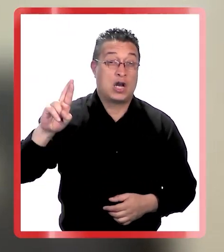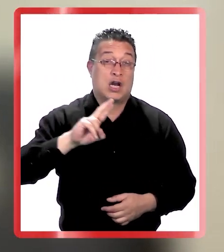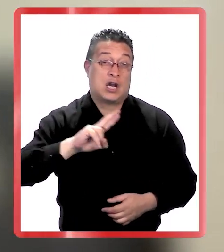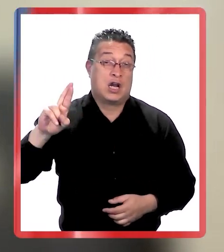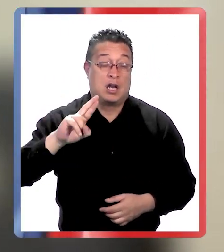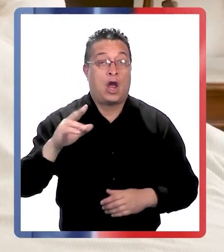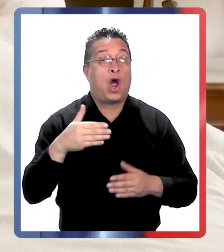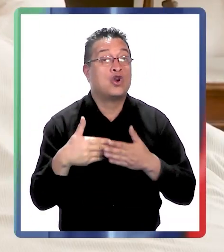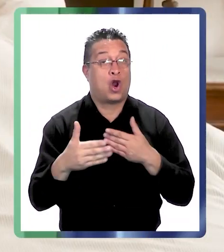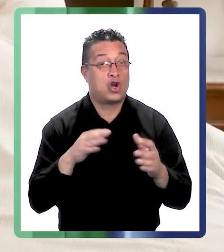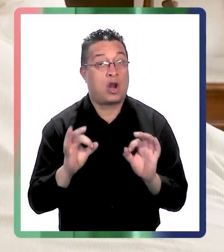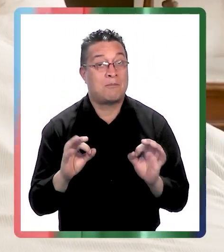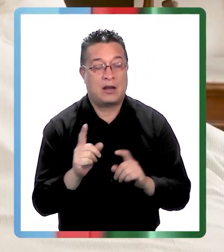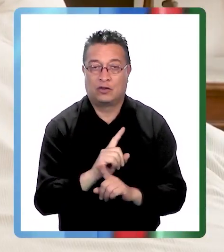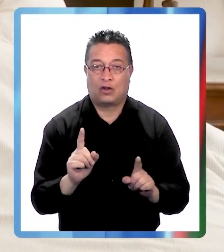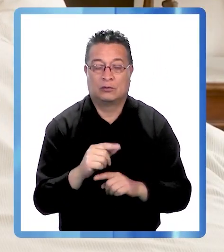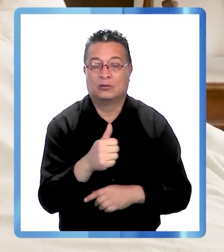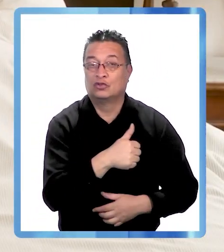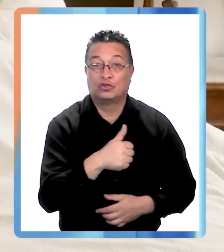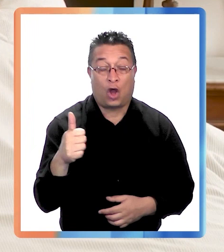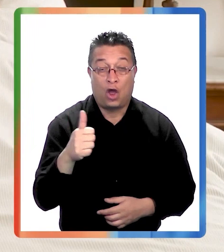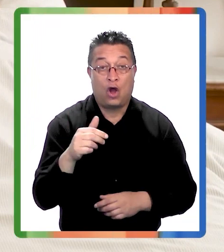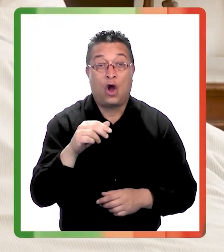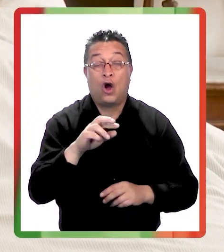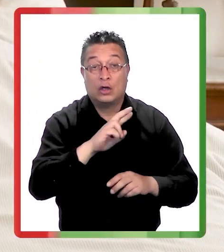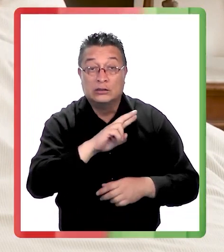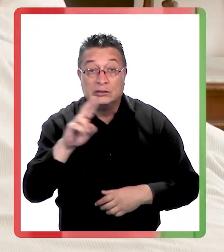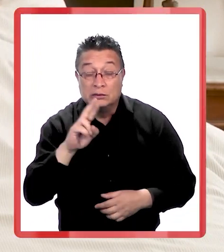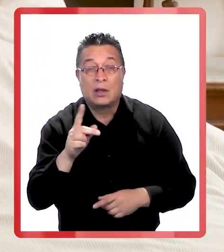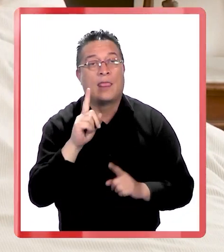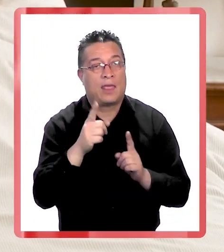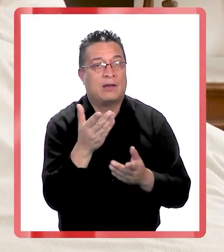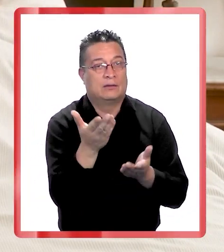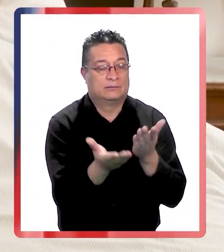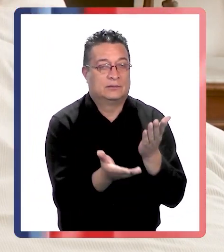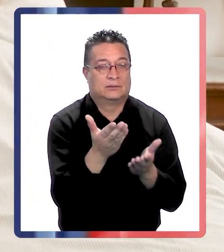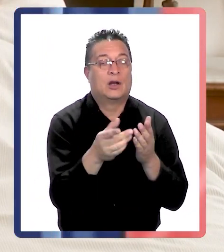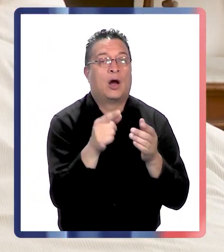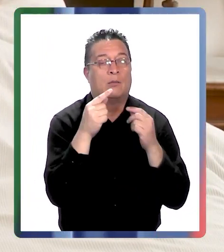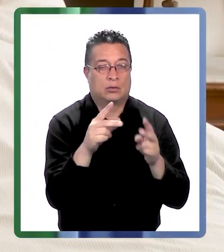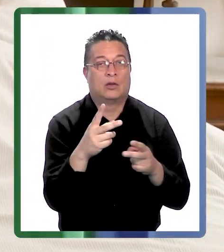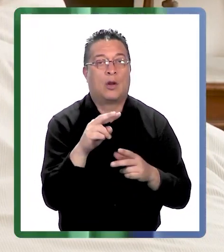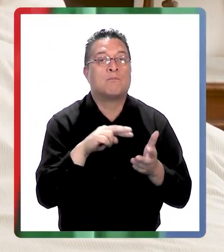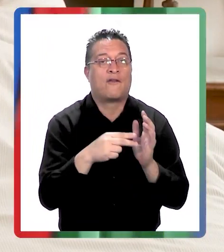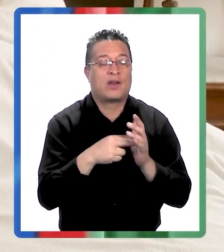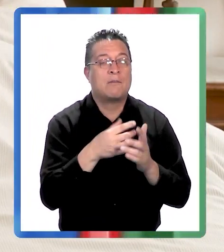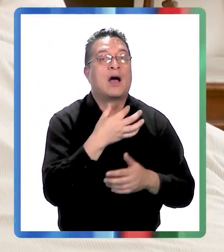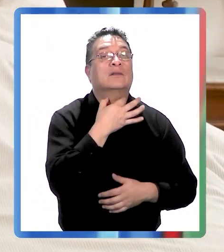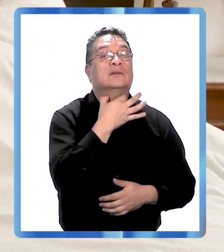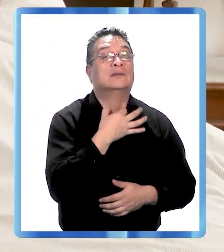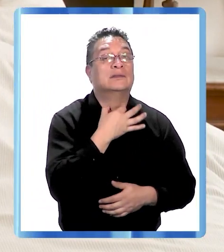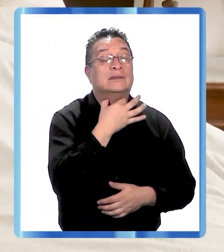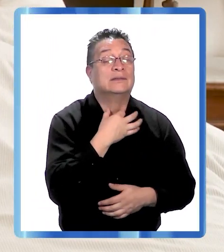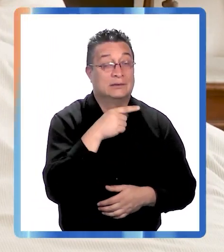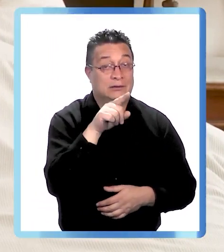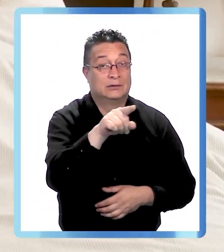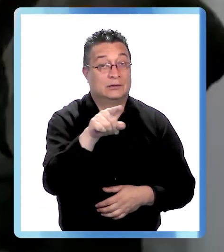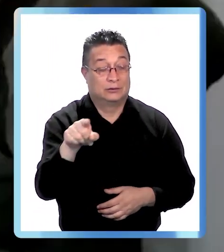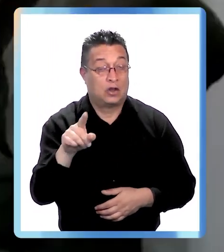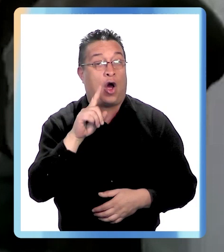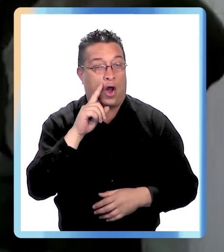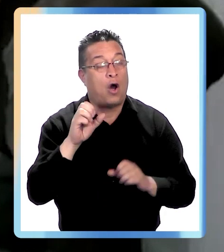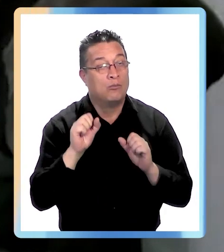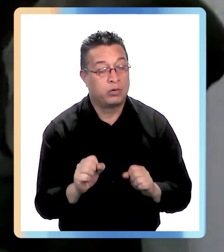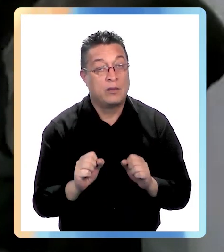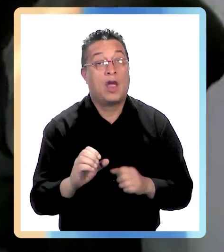algo normal, ¿ya? O sea, todas las personas que roncan tienen que evaluar si pueden ser problemas de la propia vía respiratoria que causa esa